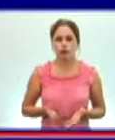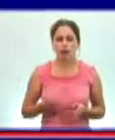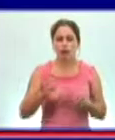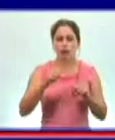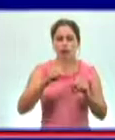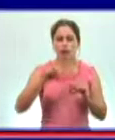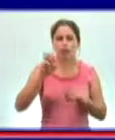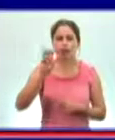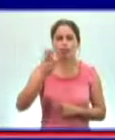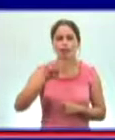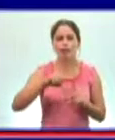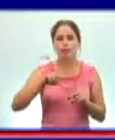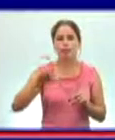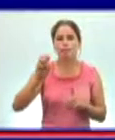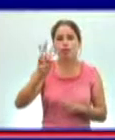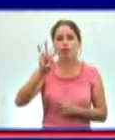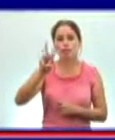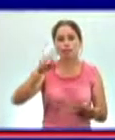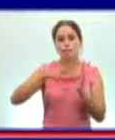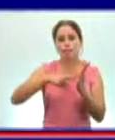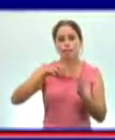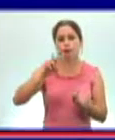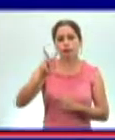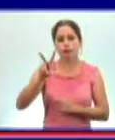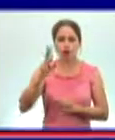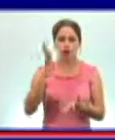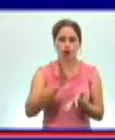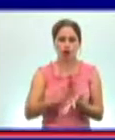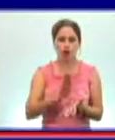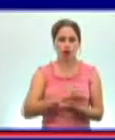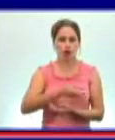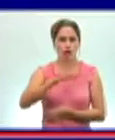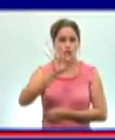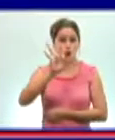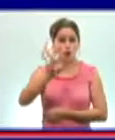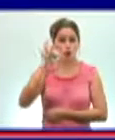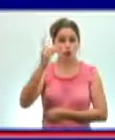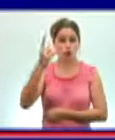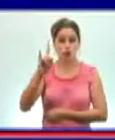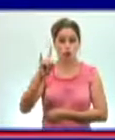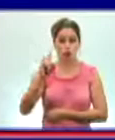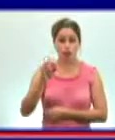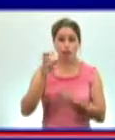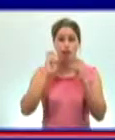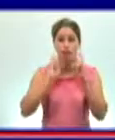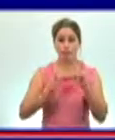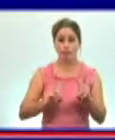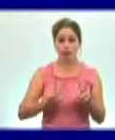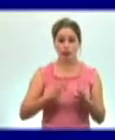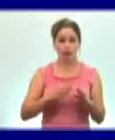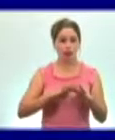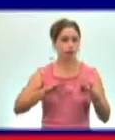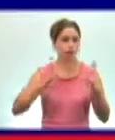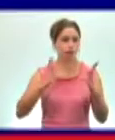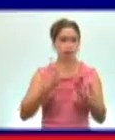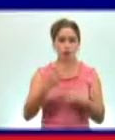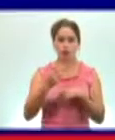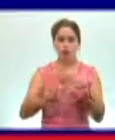abordaron en la clase 8 y 9 la vida y obra de José Martí. Y de José Martí vamos a hablar, pero